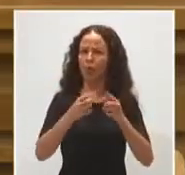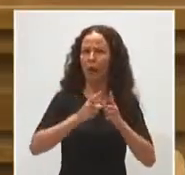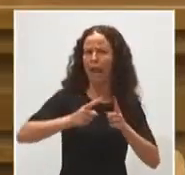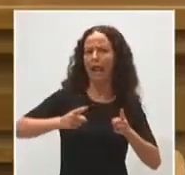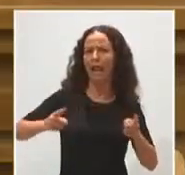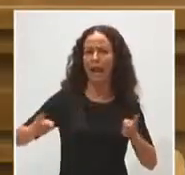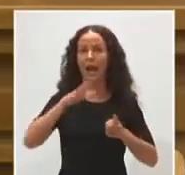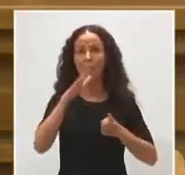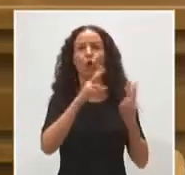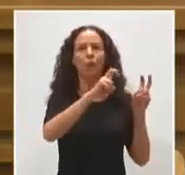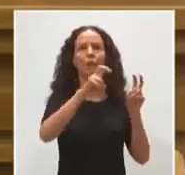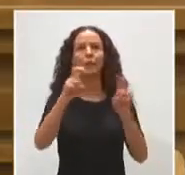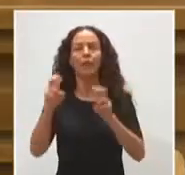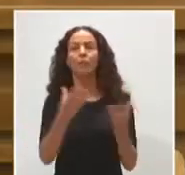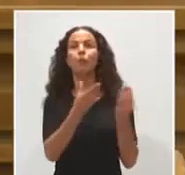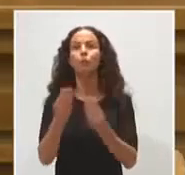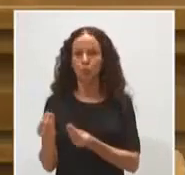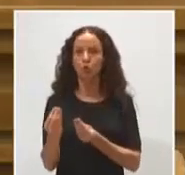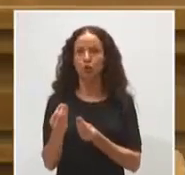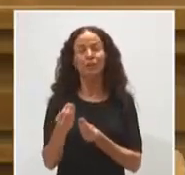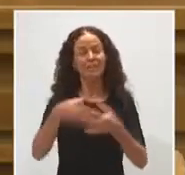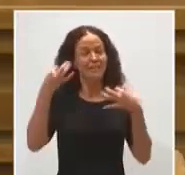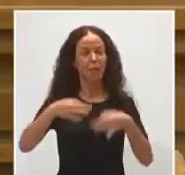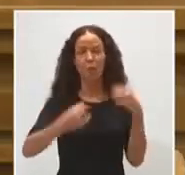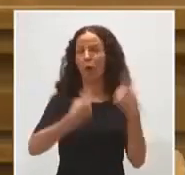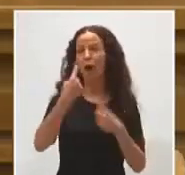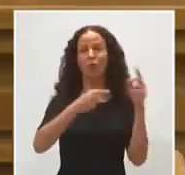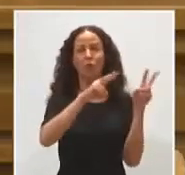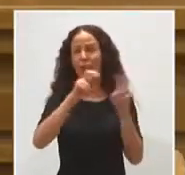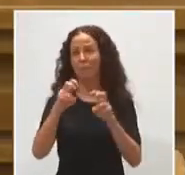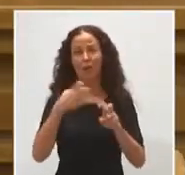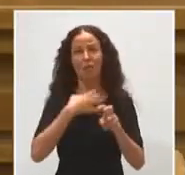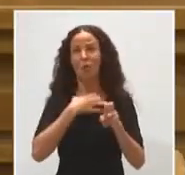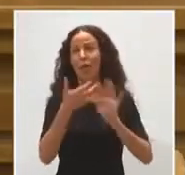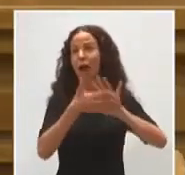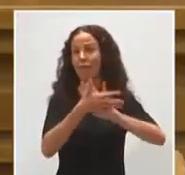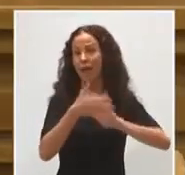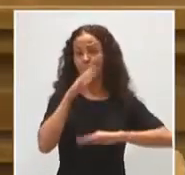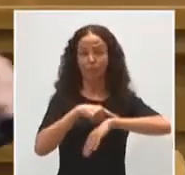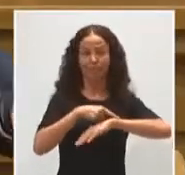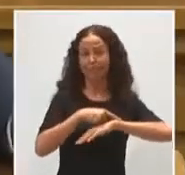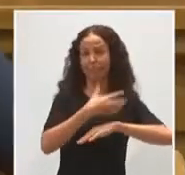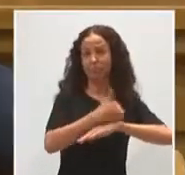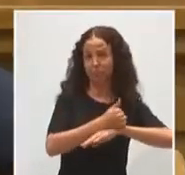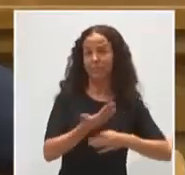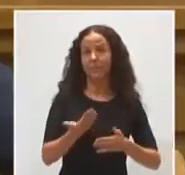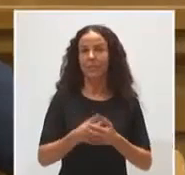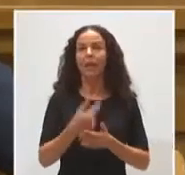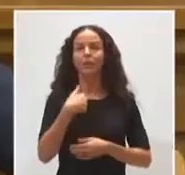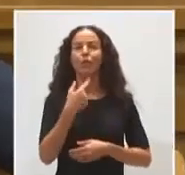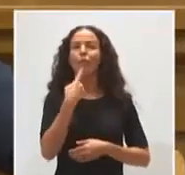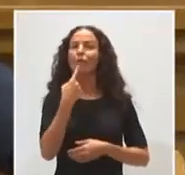muchas cosas que hablar y aún así se quedarán algunas sin poder tocar del todo es decirles que